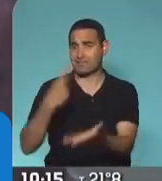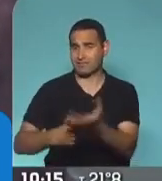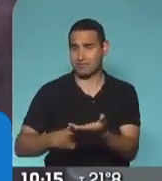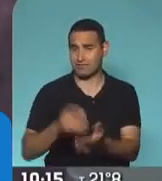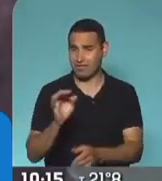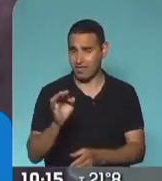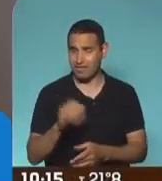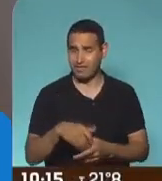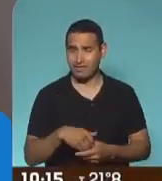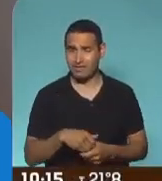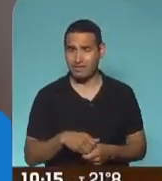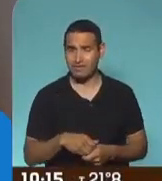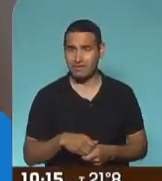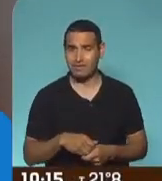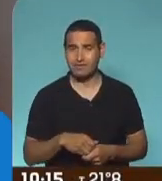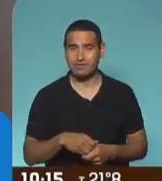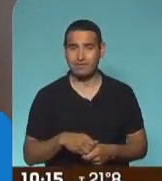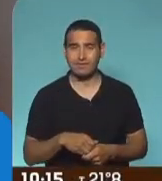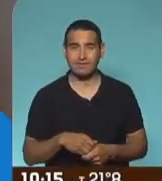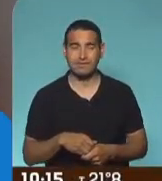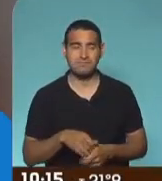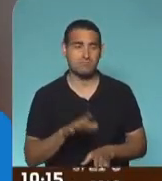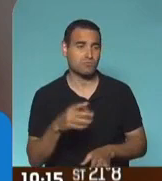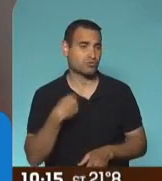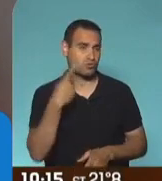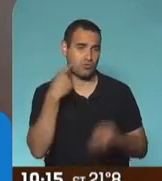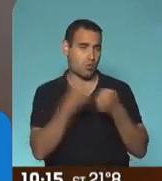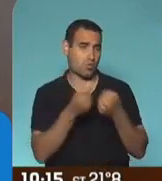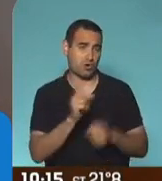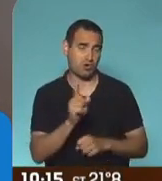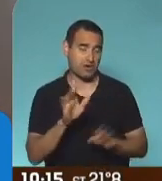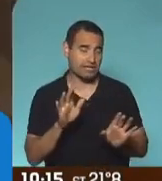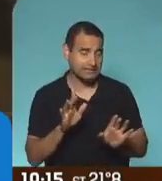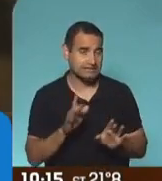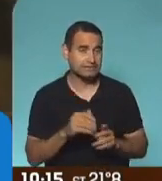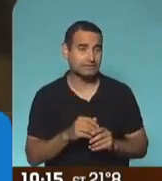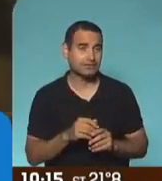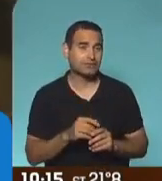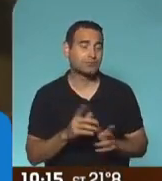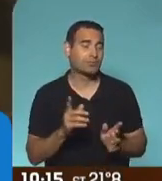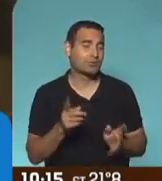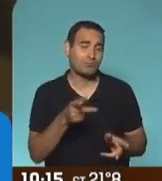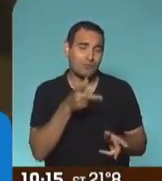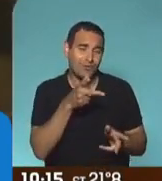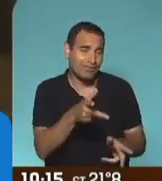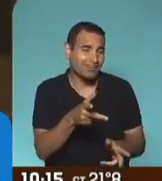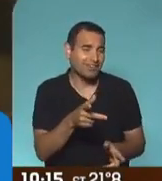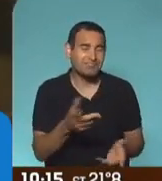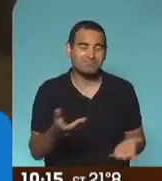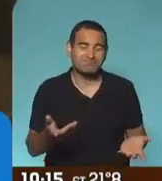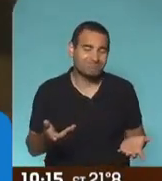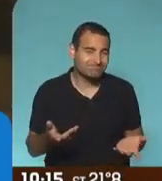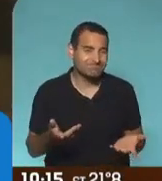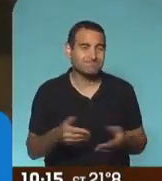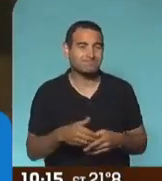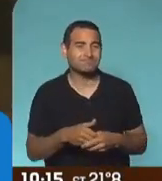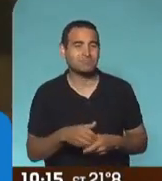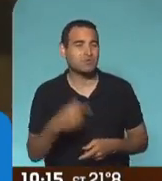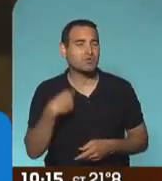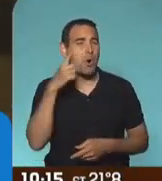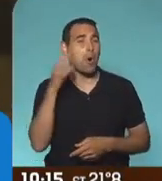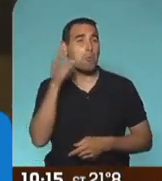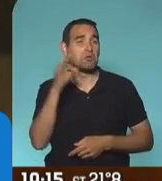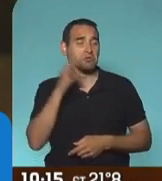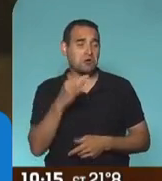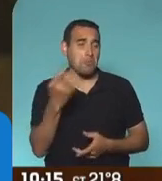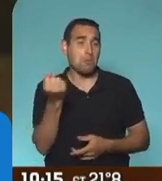propio presidente? Bueno, esto en lo personal yo no estoy de acuerdo, pero bueno, lo que dije recién, no tiene mayor injerencia mi opinión